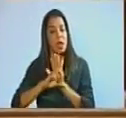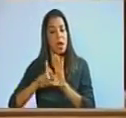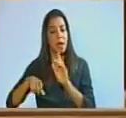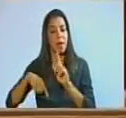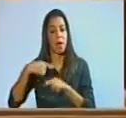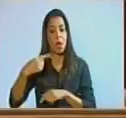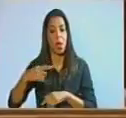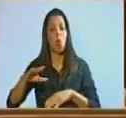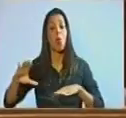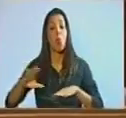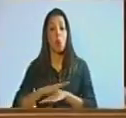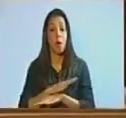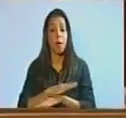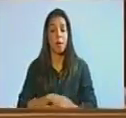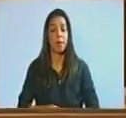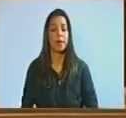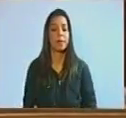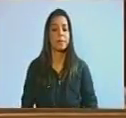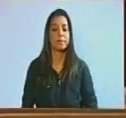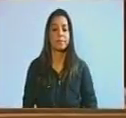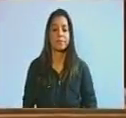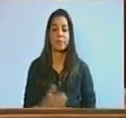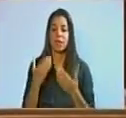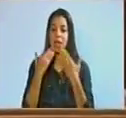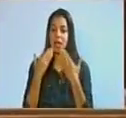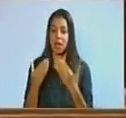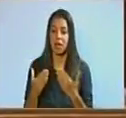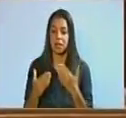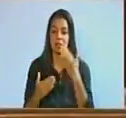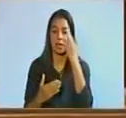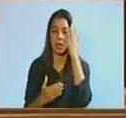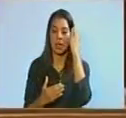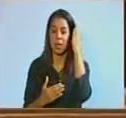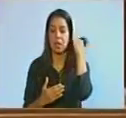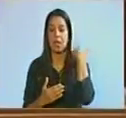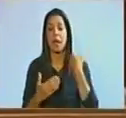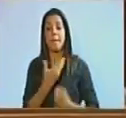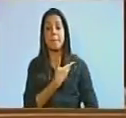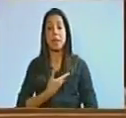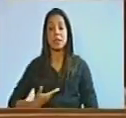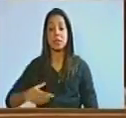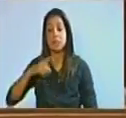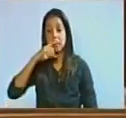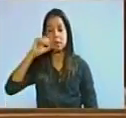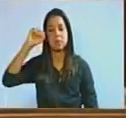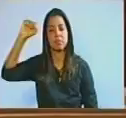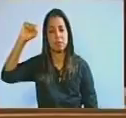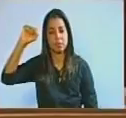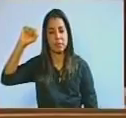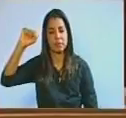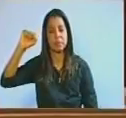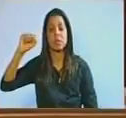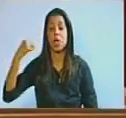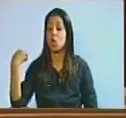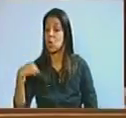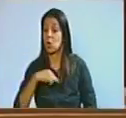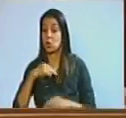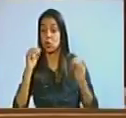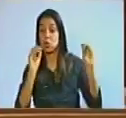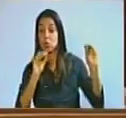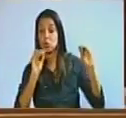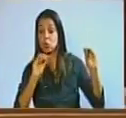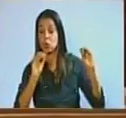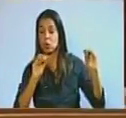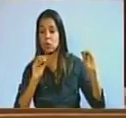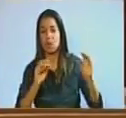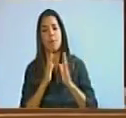día jueves. Yo quiero también agradecer al presidente Nicolás Maduro, que atendiendo nuestra solicitud de que